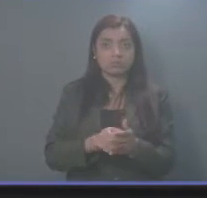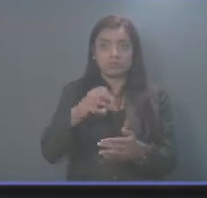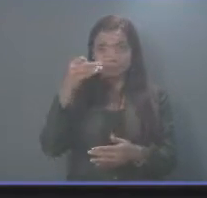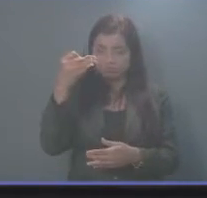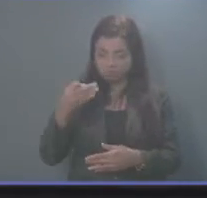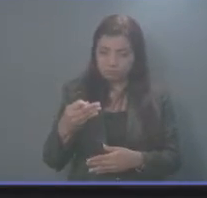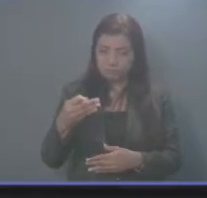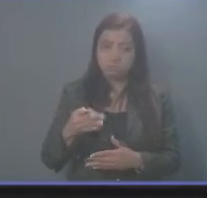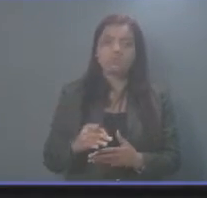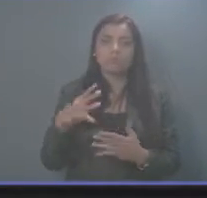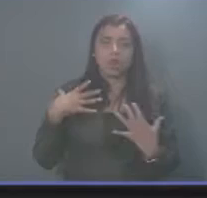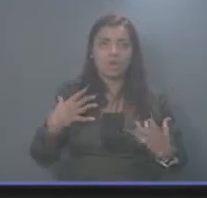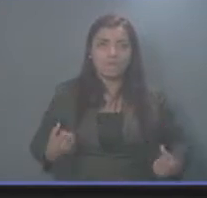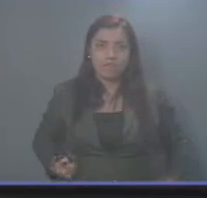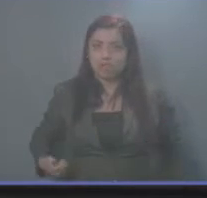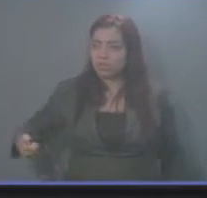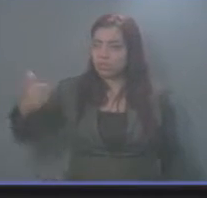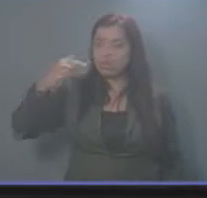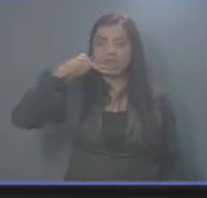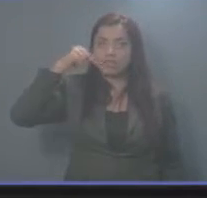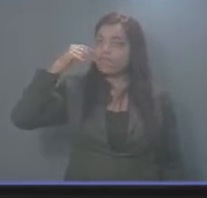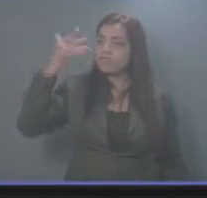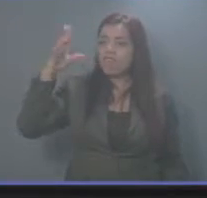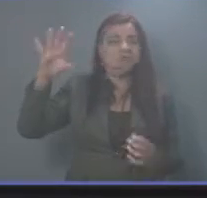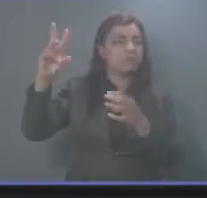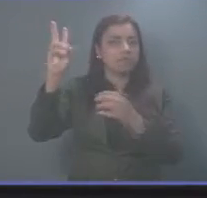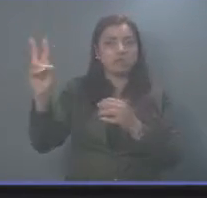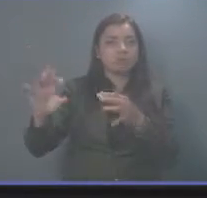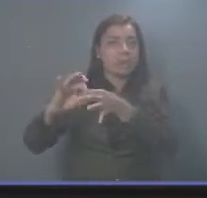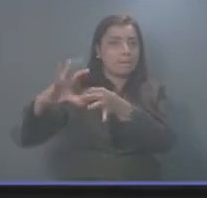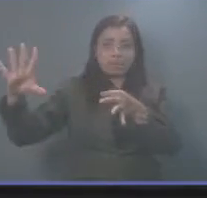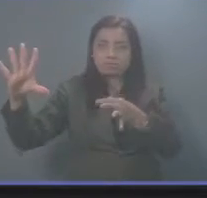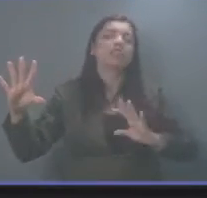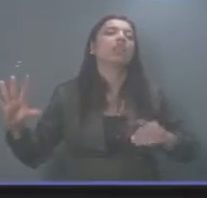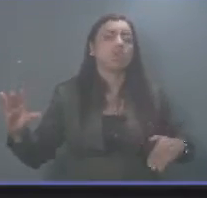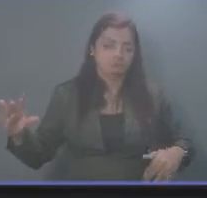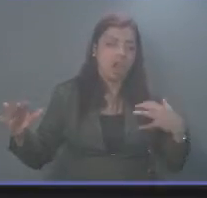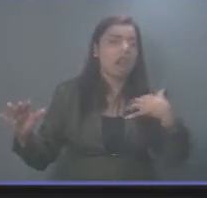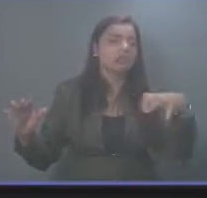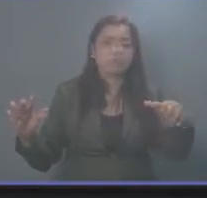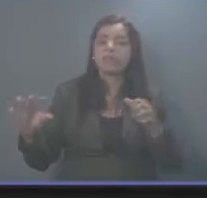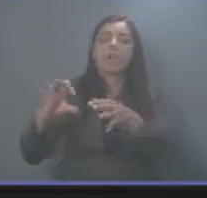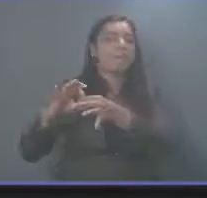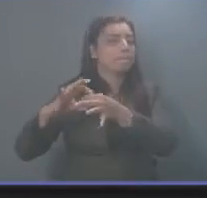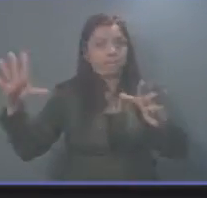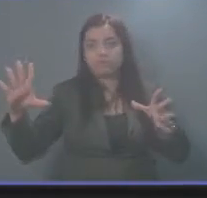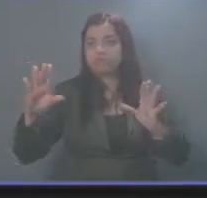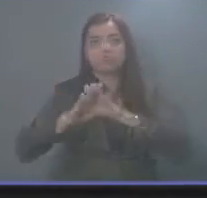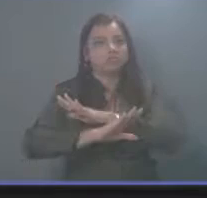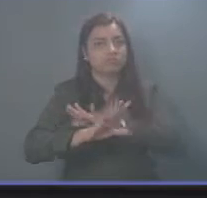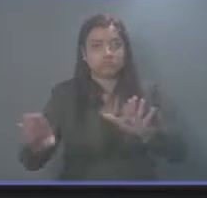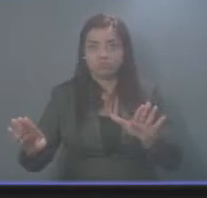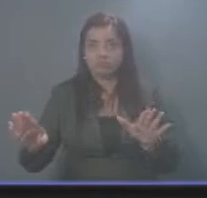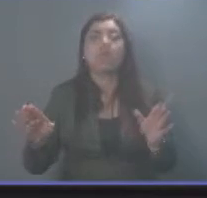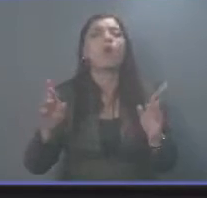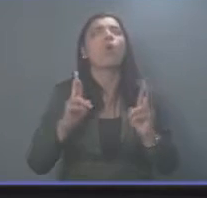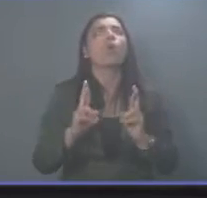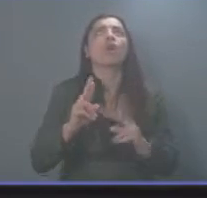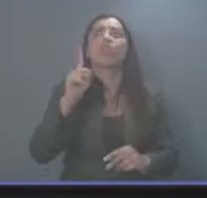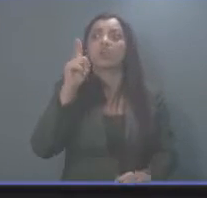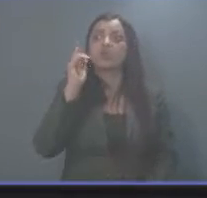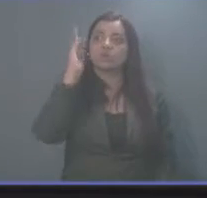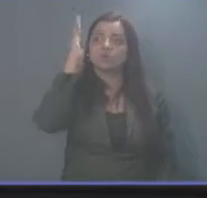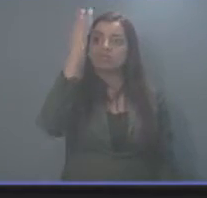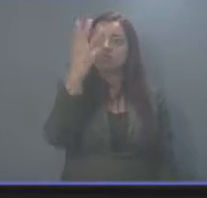han pronunciado unánimemente para condenar y romper relaciones. Ojalá algún